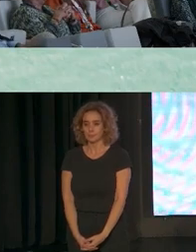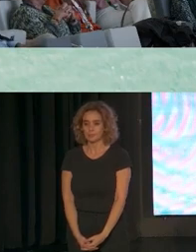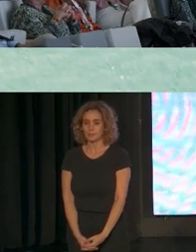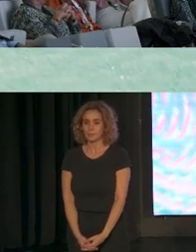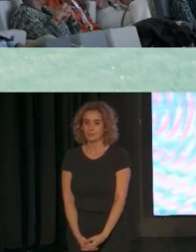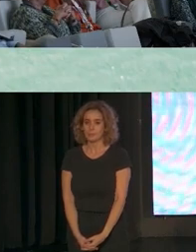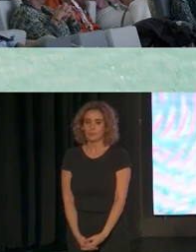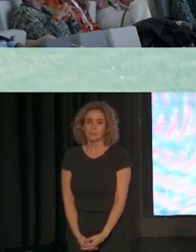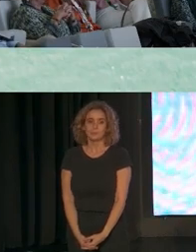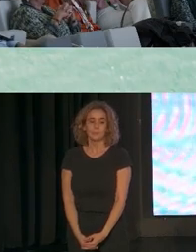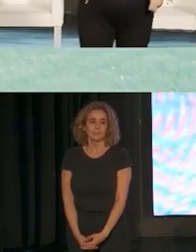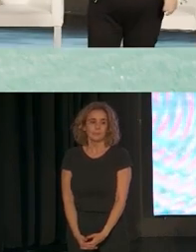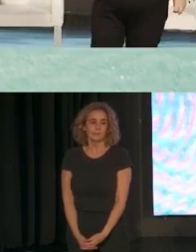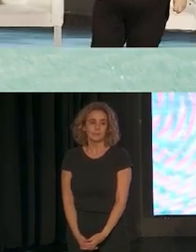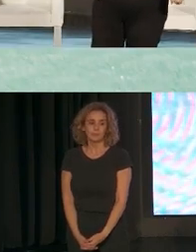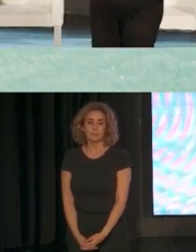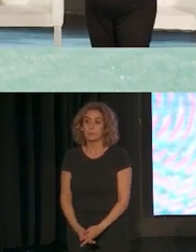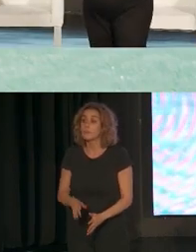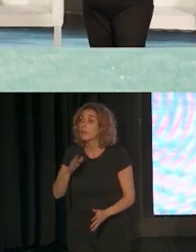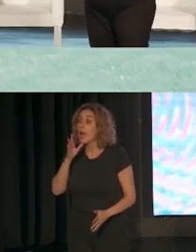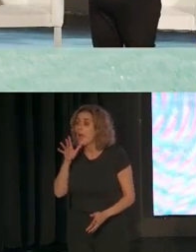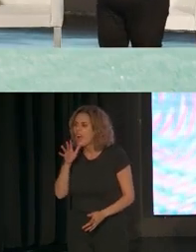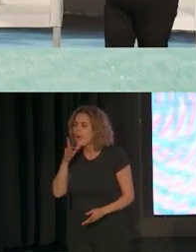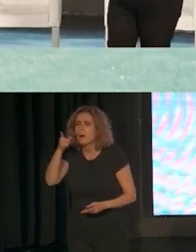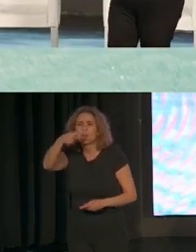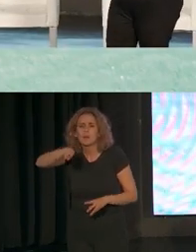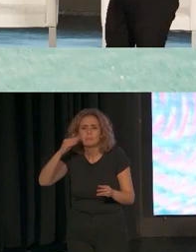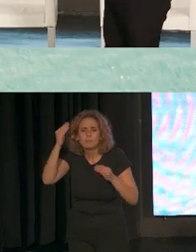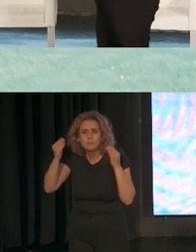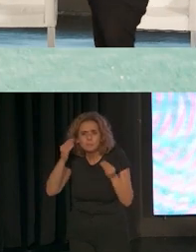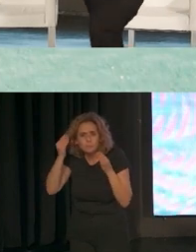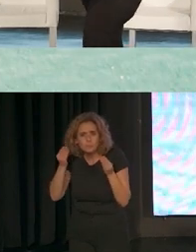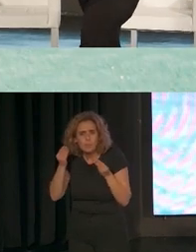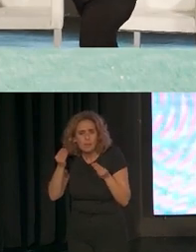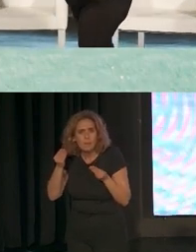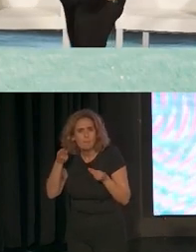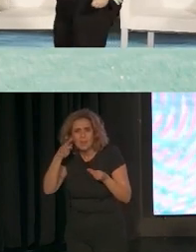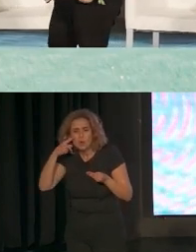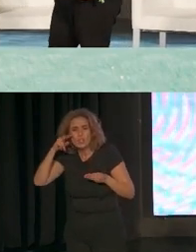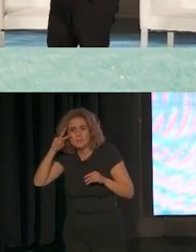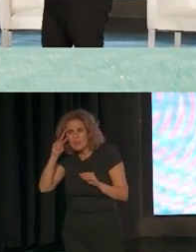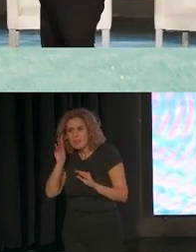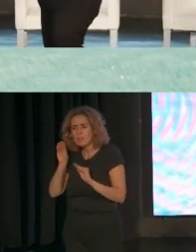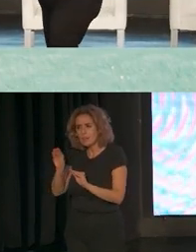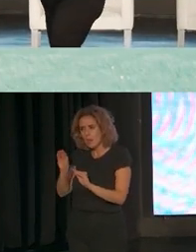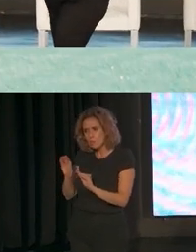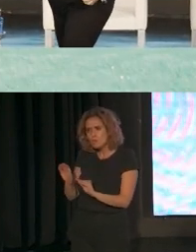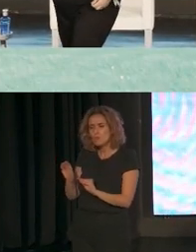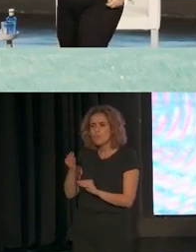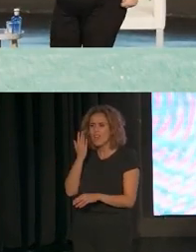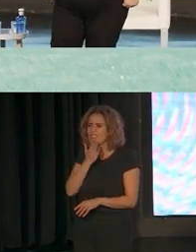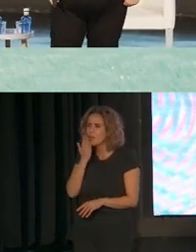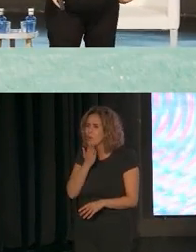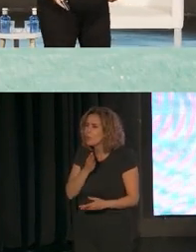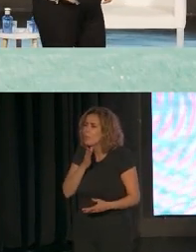nada Y ahora os preguntaréis pero esa mala experiencia que tú viviste en el colegio